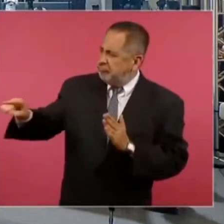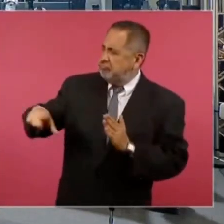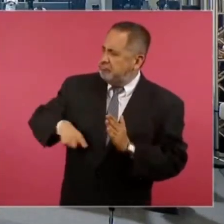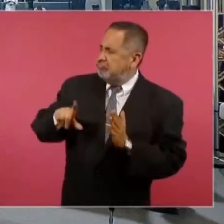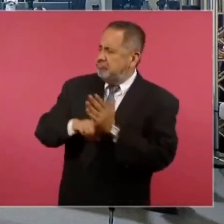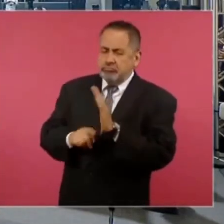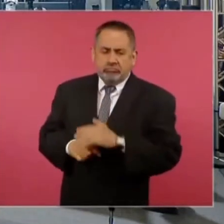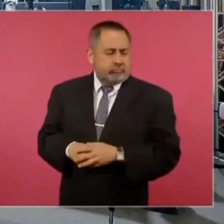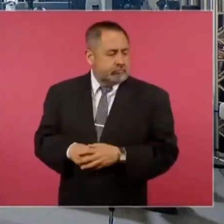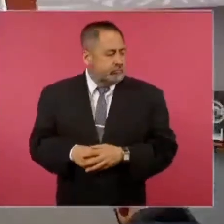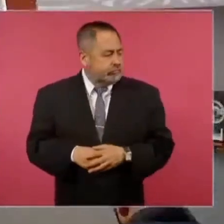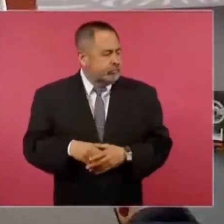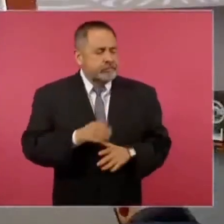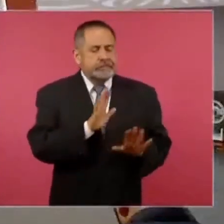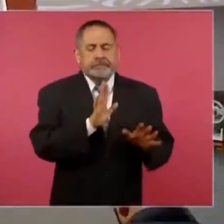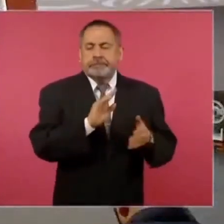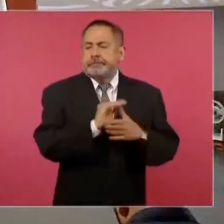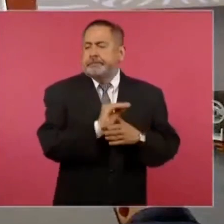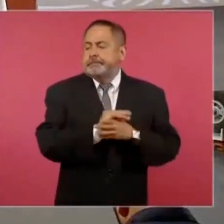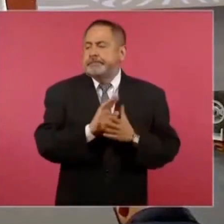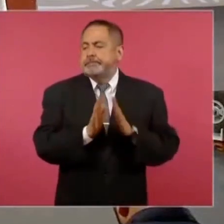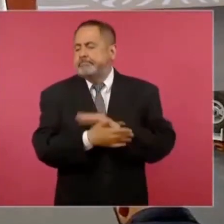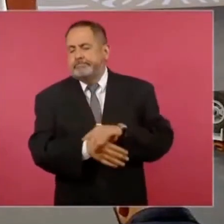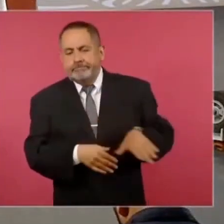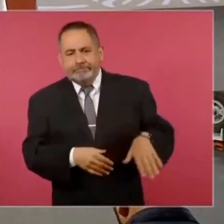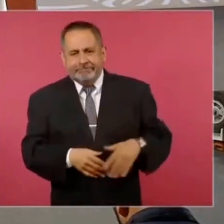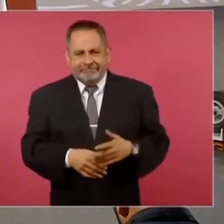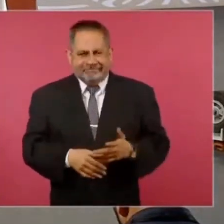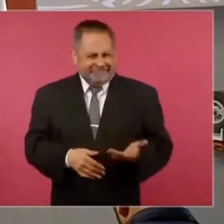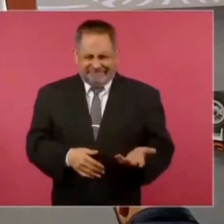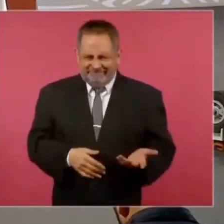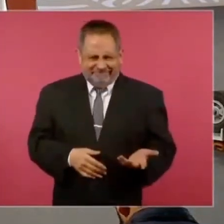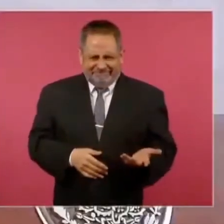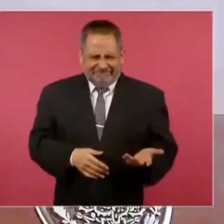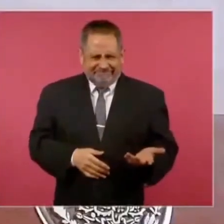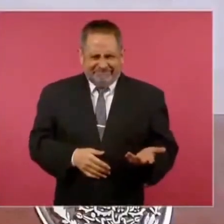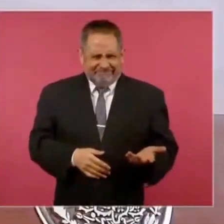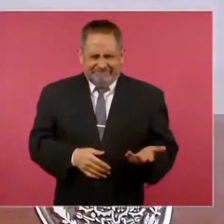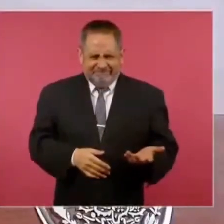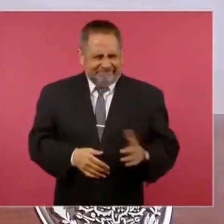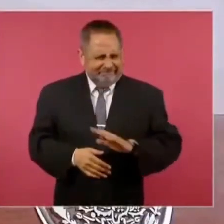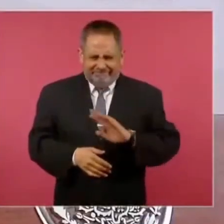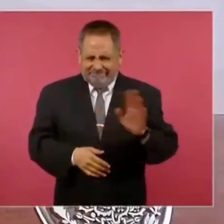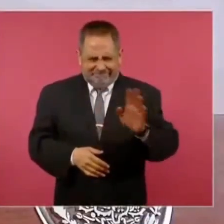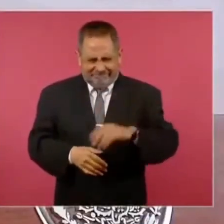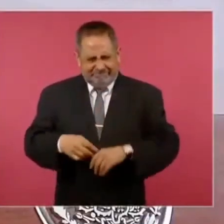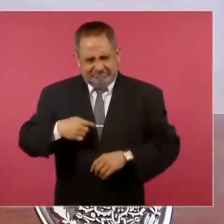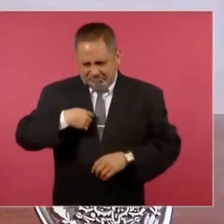pero que yo le había dado la vuelta. No, ahora voy a decir qué cosa fue.